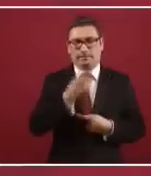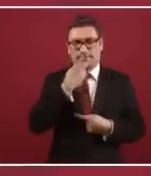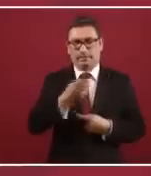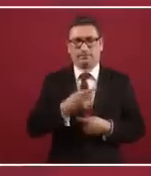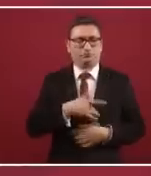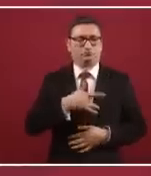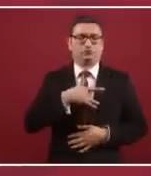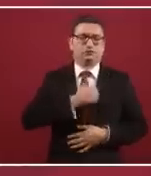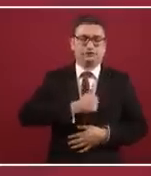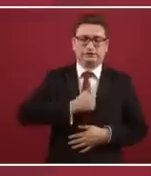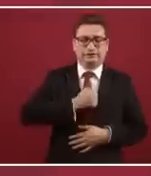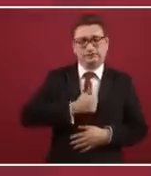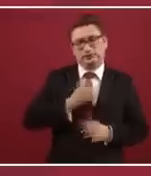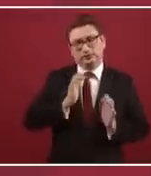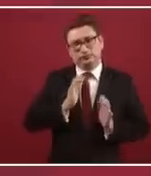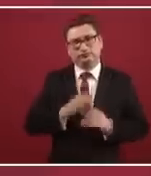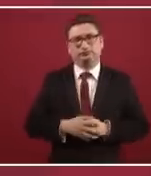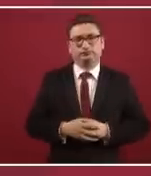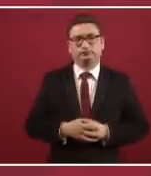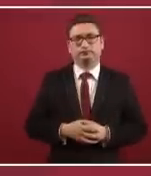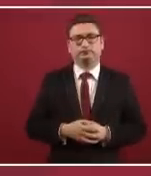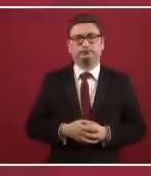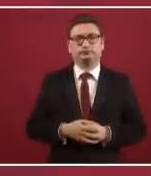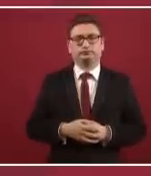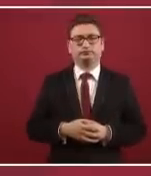lamento mucho que